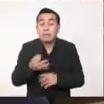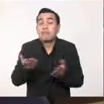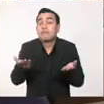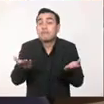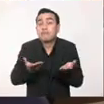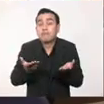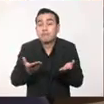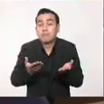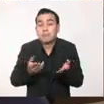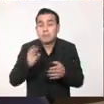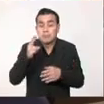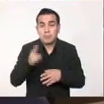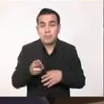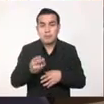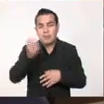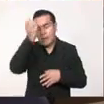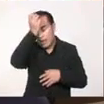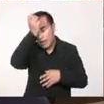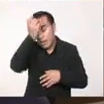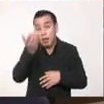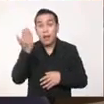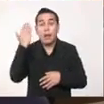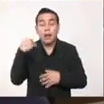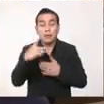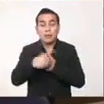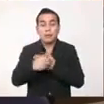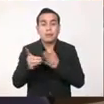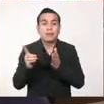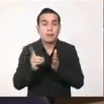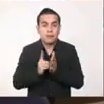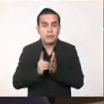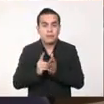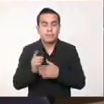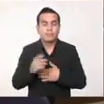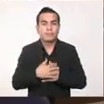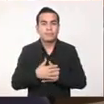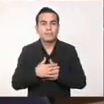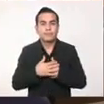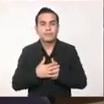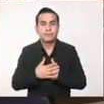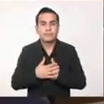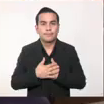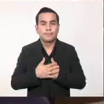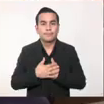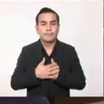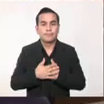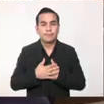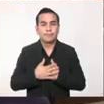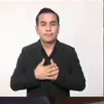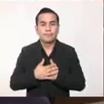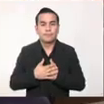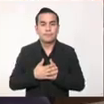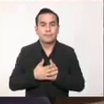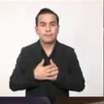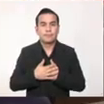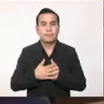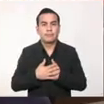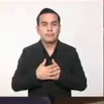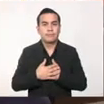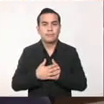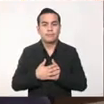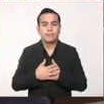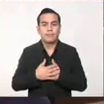omisión y cometían la misma infracción, por no llamarle otra cosa, de los diputados del 2018 a 2021.